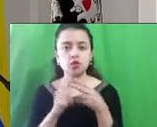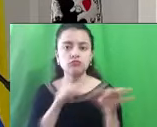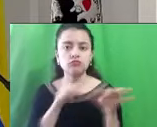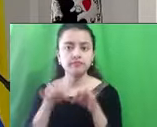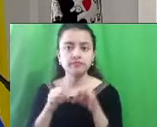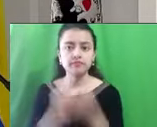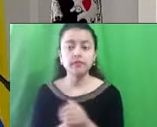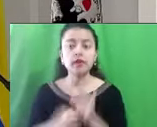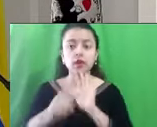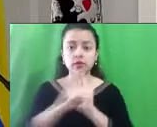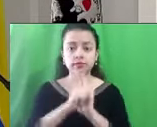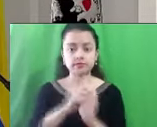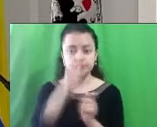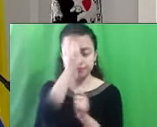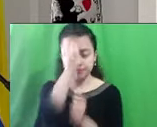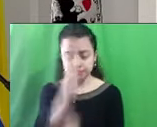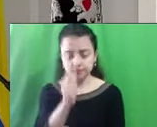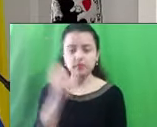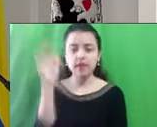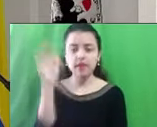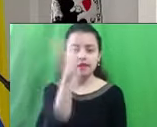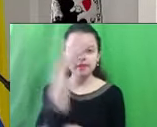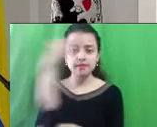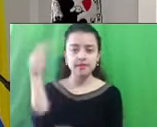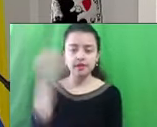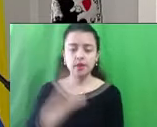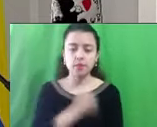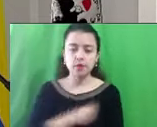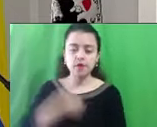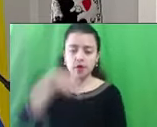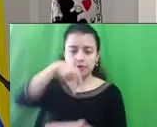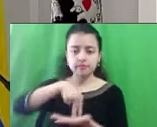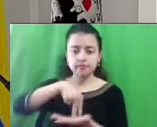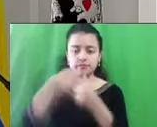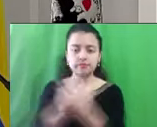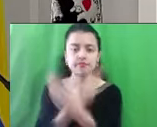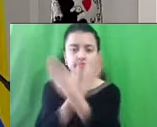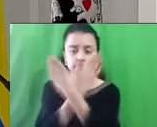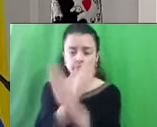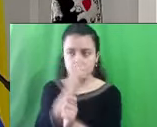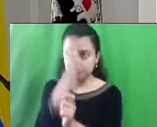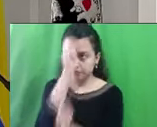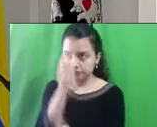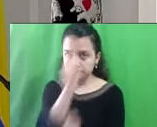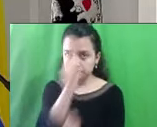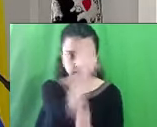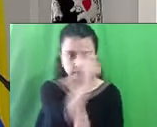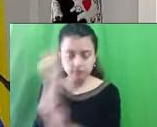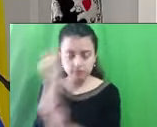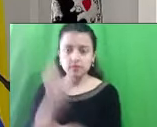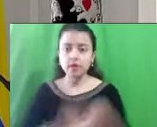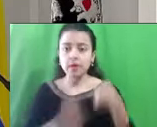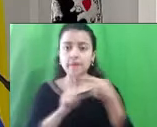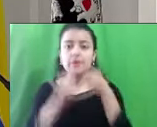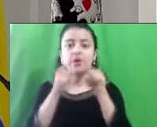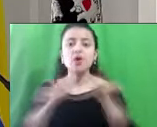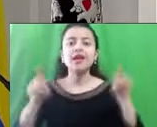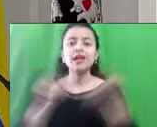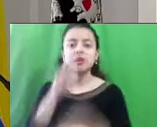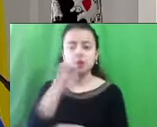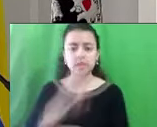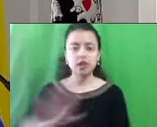patrios, por eso quiero invitarlos a que nos pongamos en pie para que entonemos el himno nacional de la